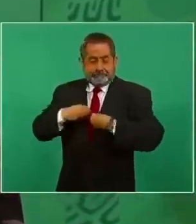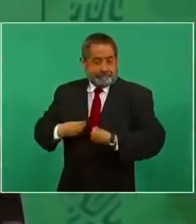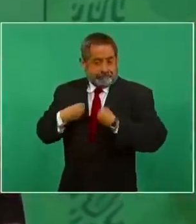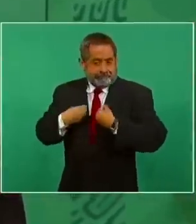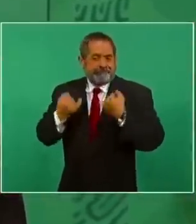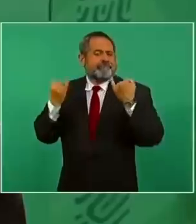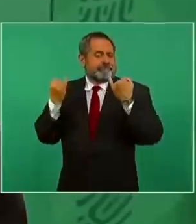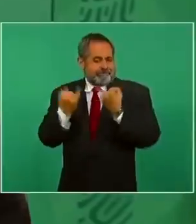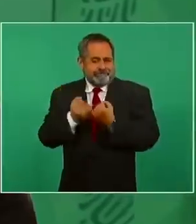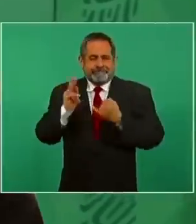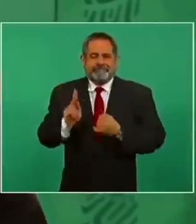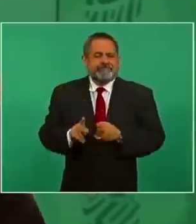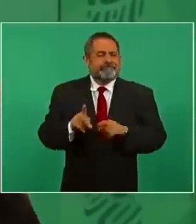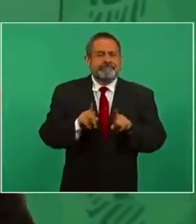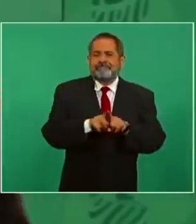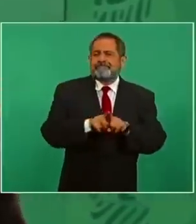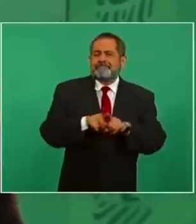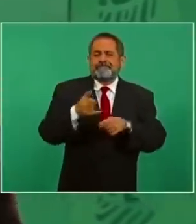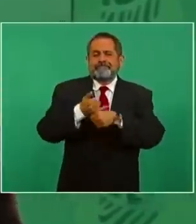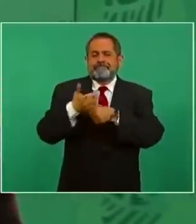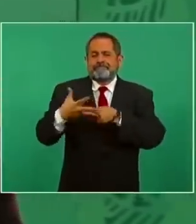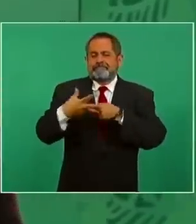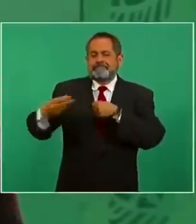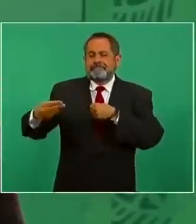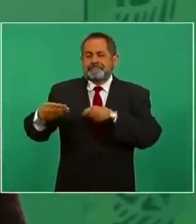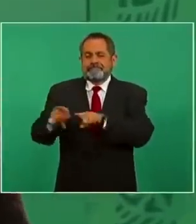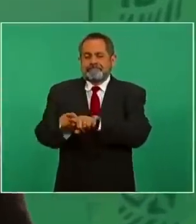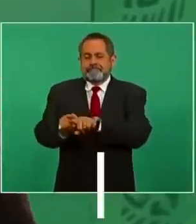De modo que se avanzó.